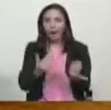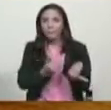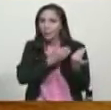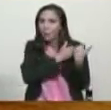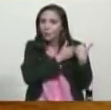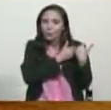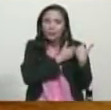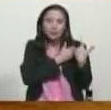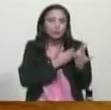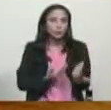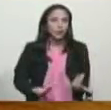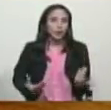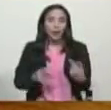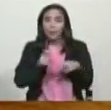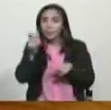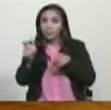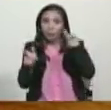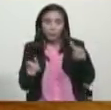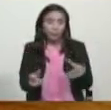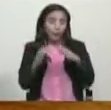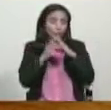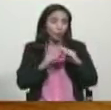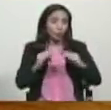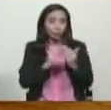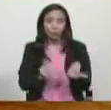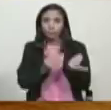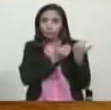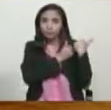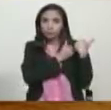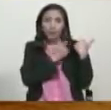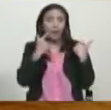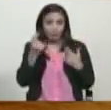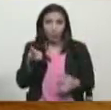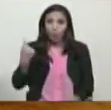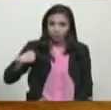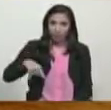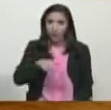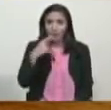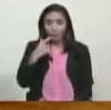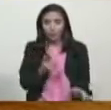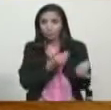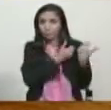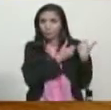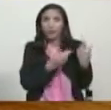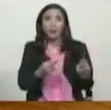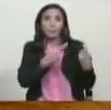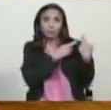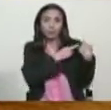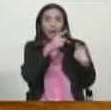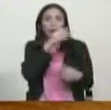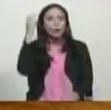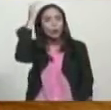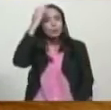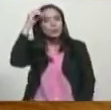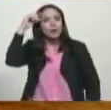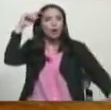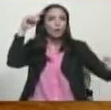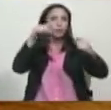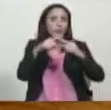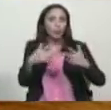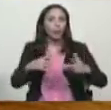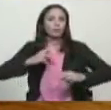y todo el personal que labora en esta granja lo tiene. Y ha tomado la conciencia de que solo produciendo es que podemos llegar a